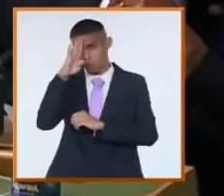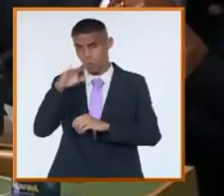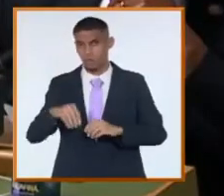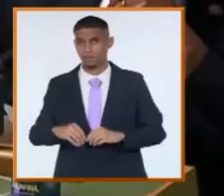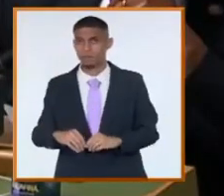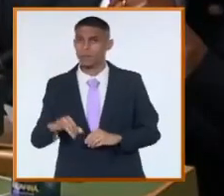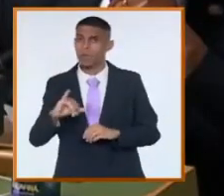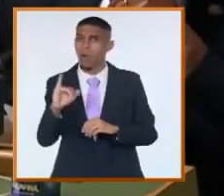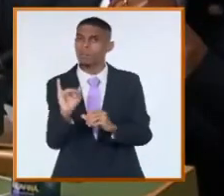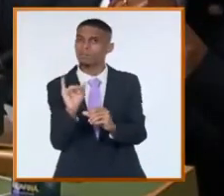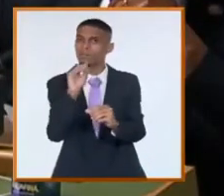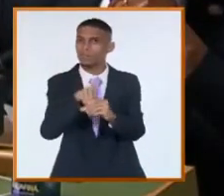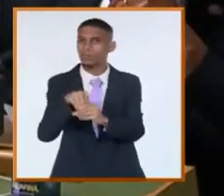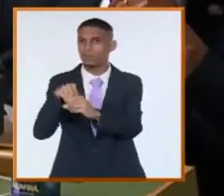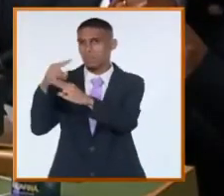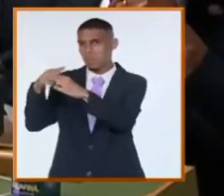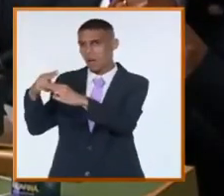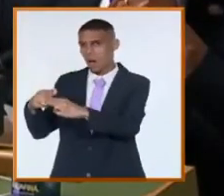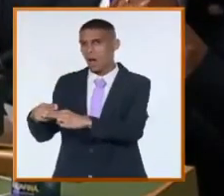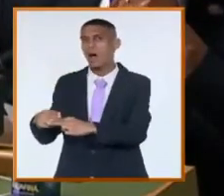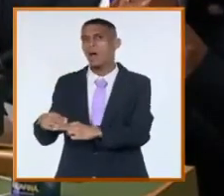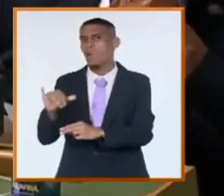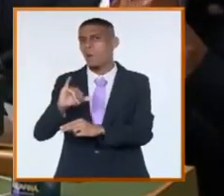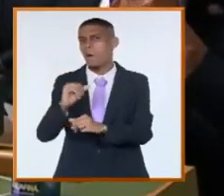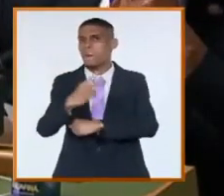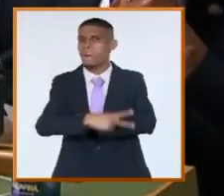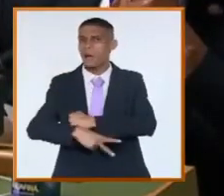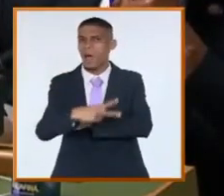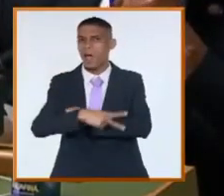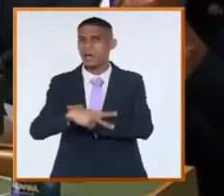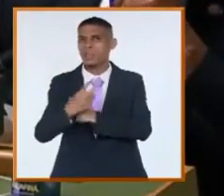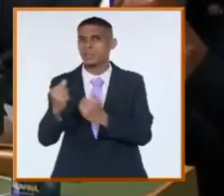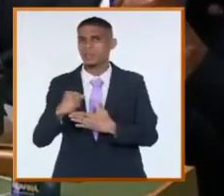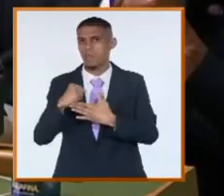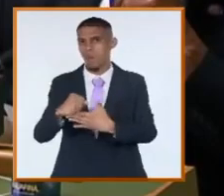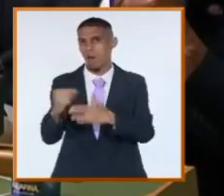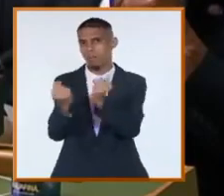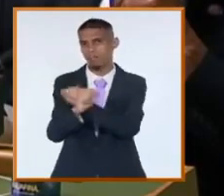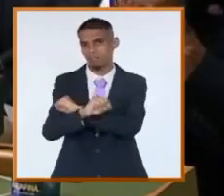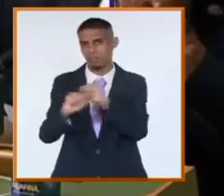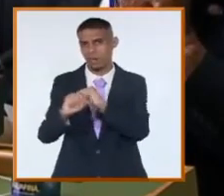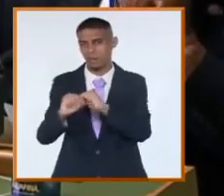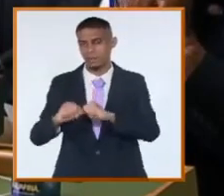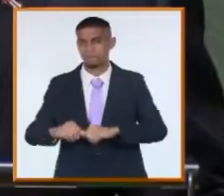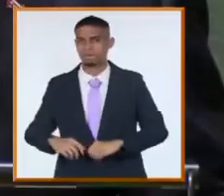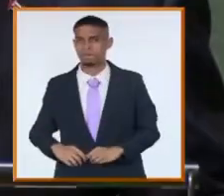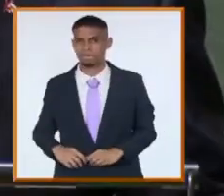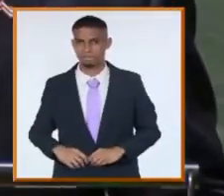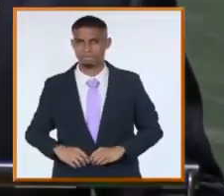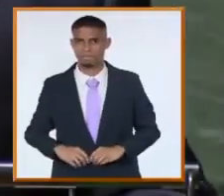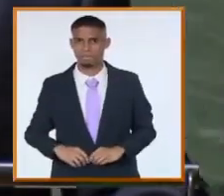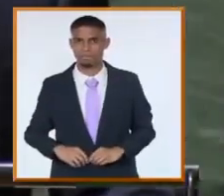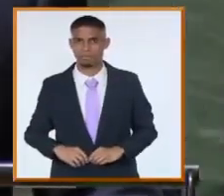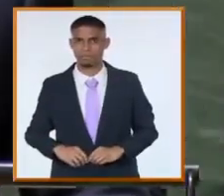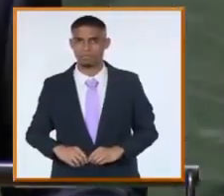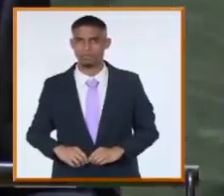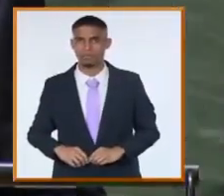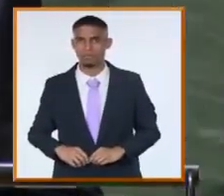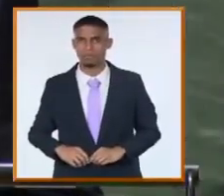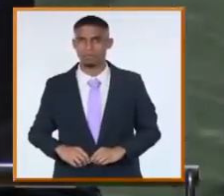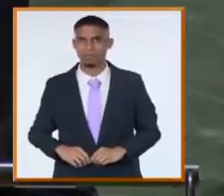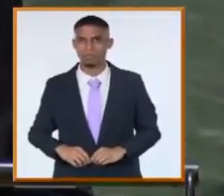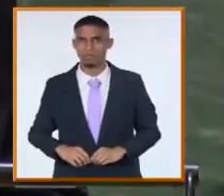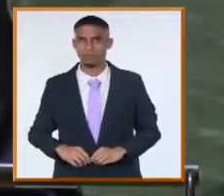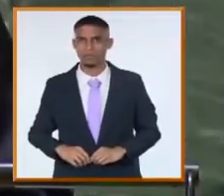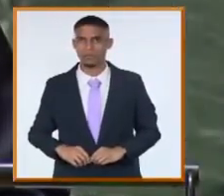injustificada inclusión de Cuba en la lista unilateral de Estados supuestamente patrocinadores del terrorismo pero no puedo pasar por